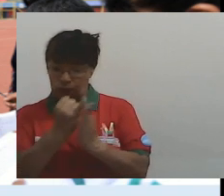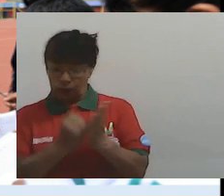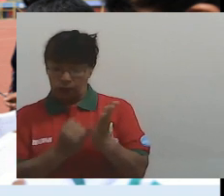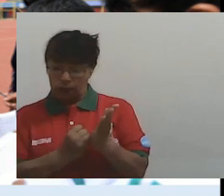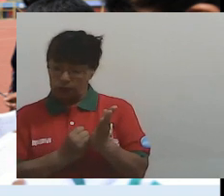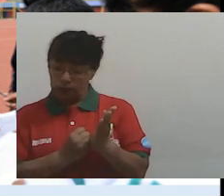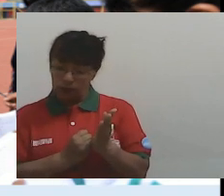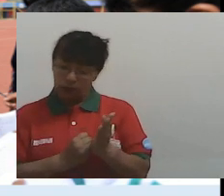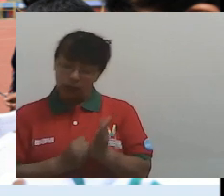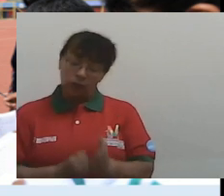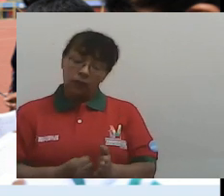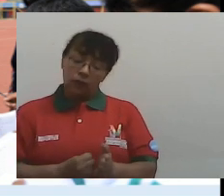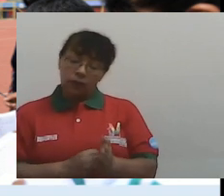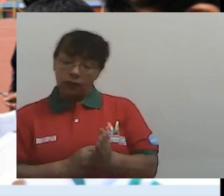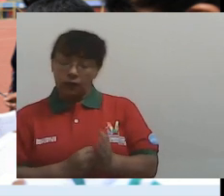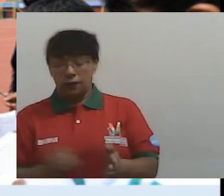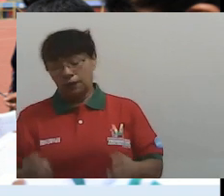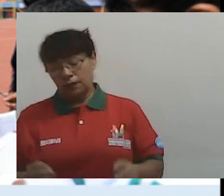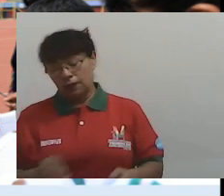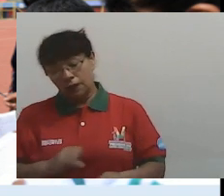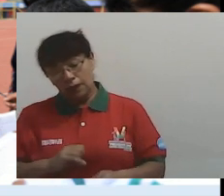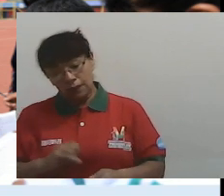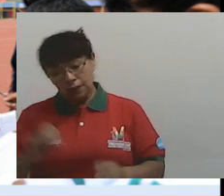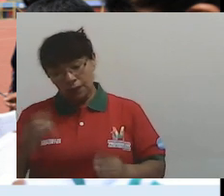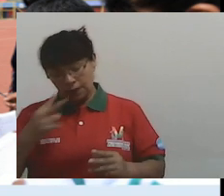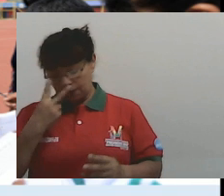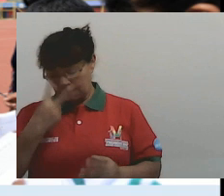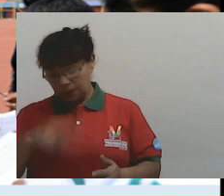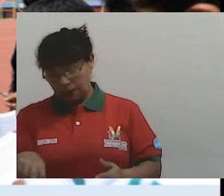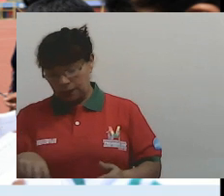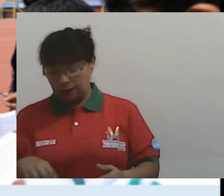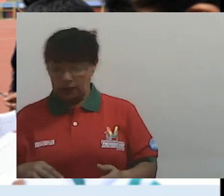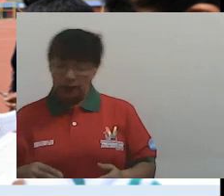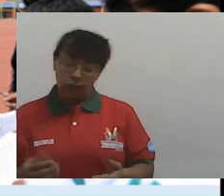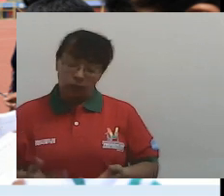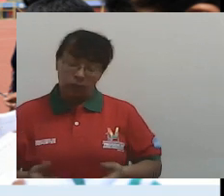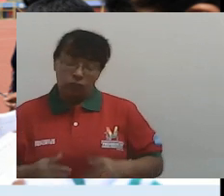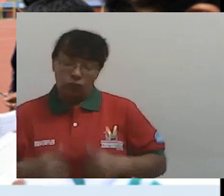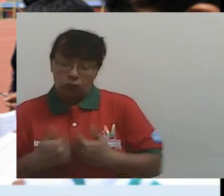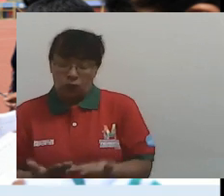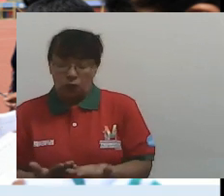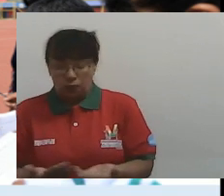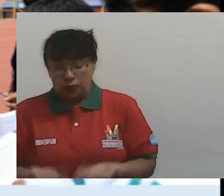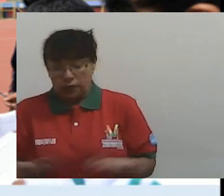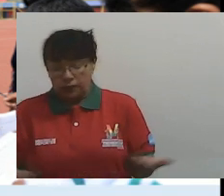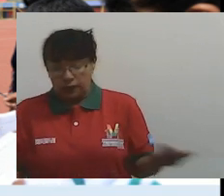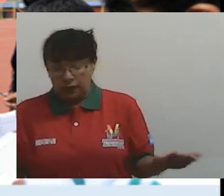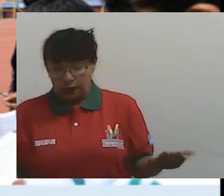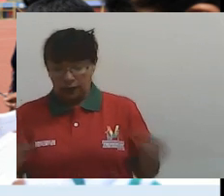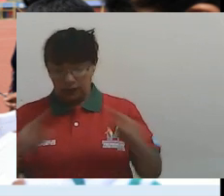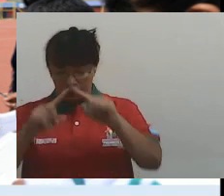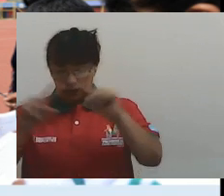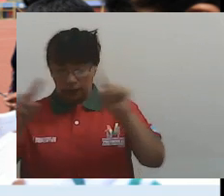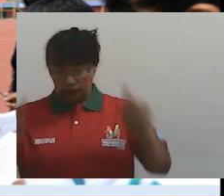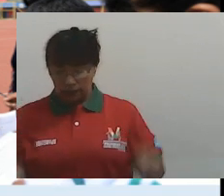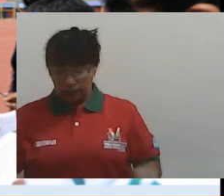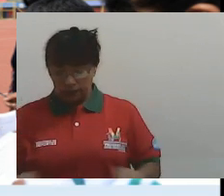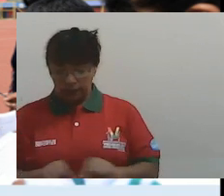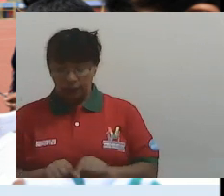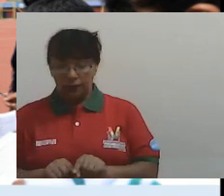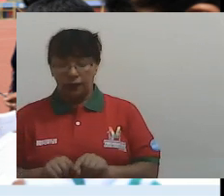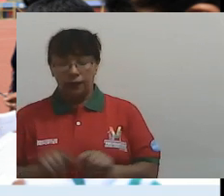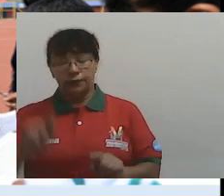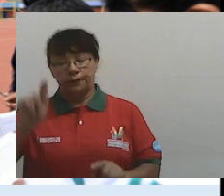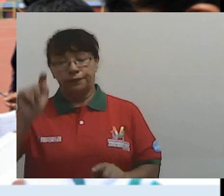la explicación del tablero, del manejo del tablero, que es bastante complicado, y realmente voy a hacer que todos